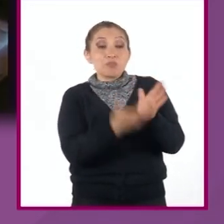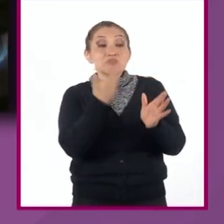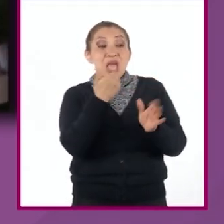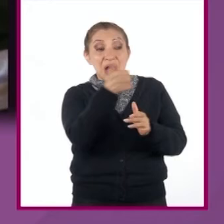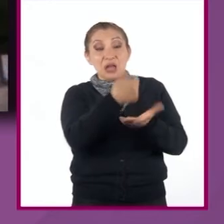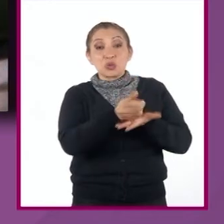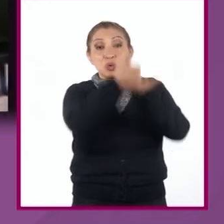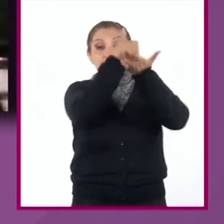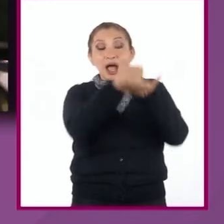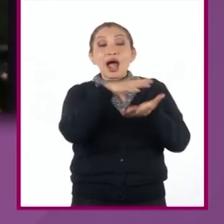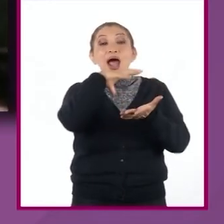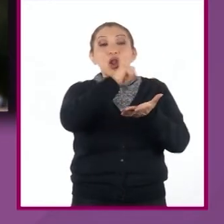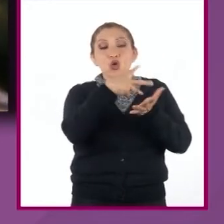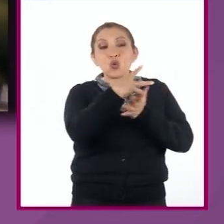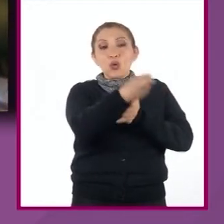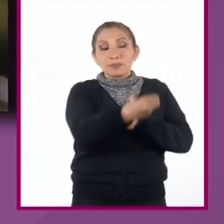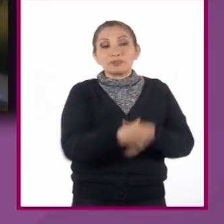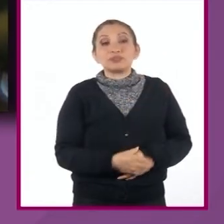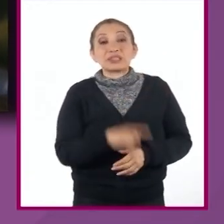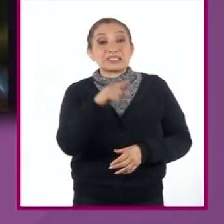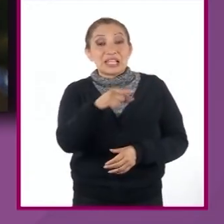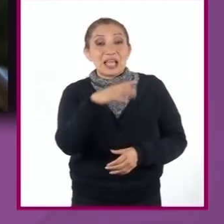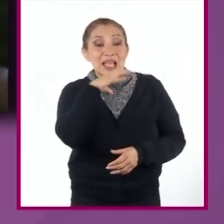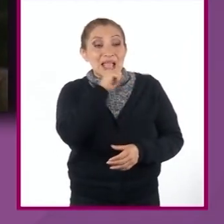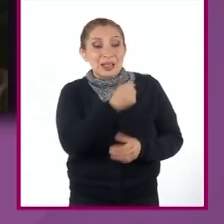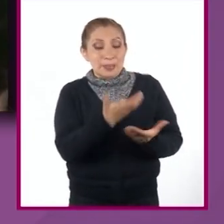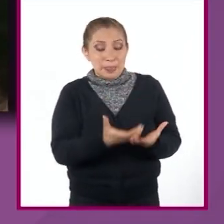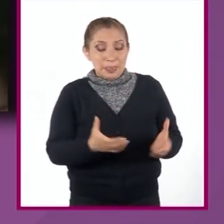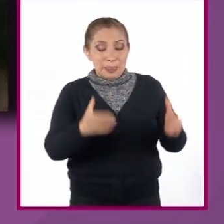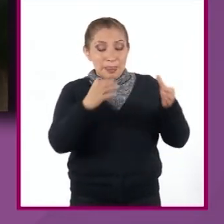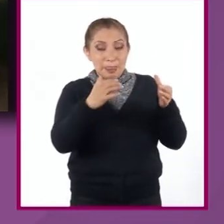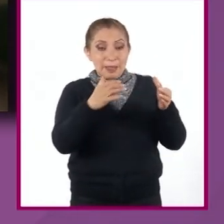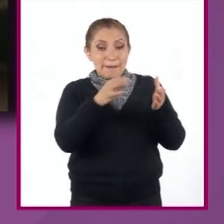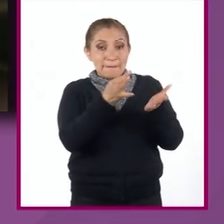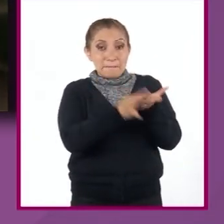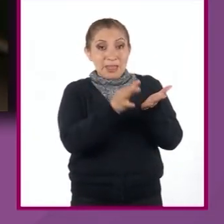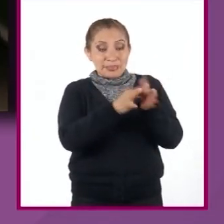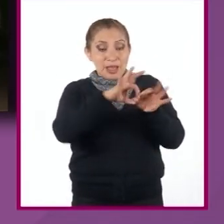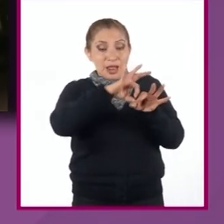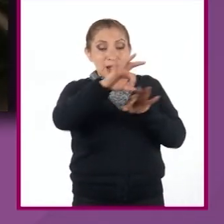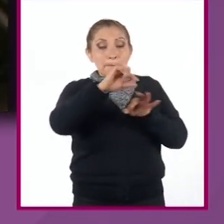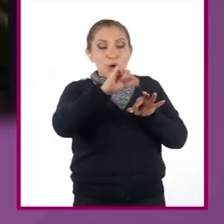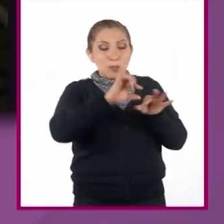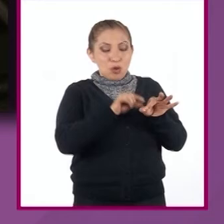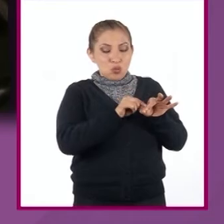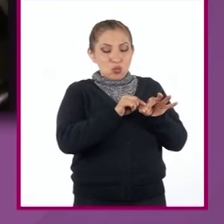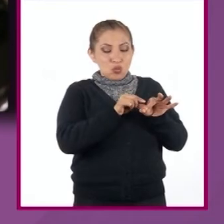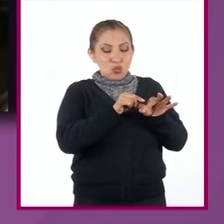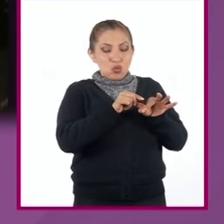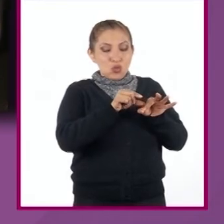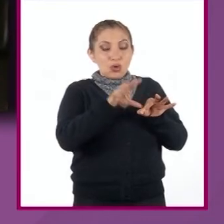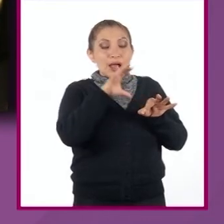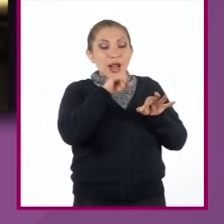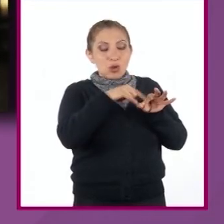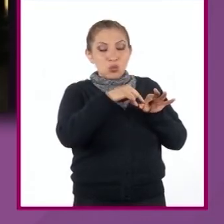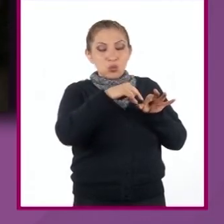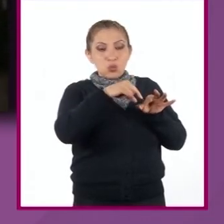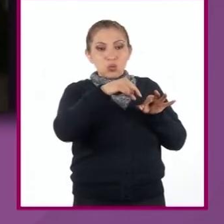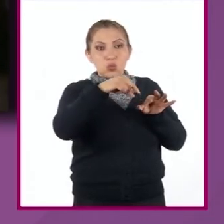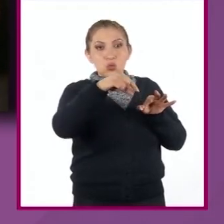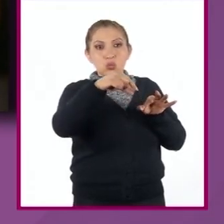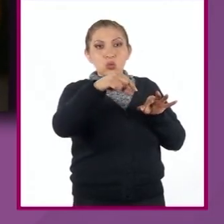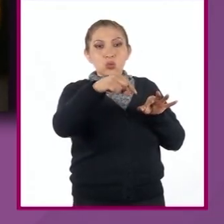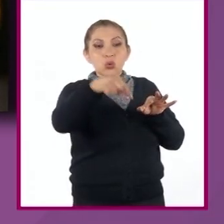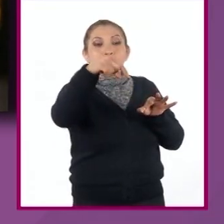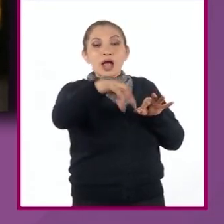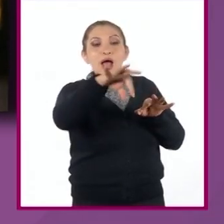buenos conductores de calor. Si calentamos el extremo de una barra de metal, poco a poco el calor se transferirá a lo largo de todo el